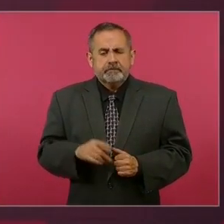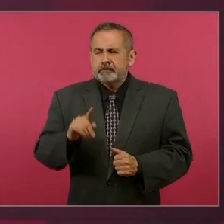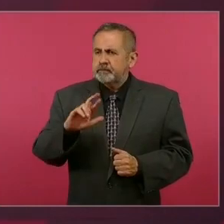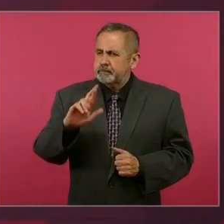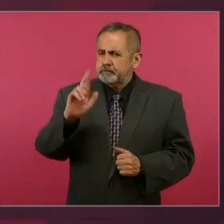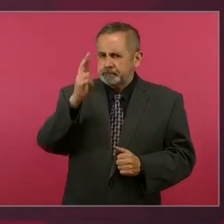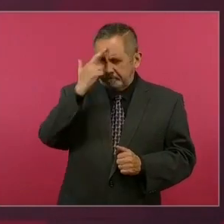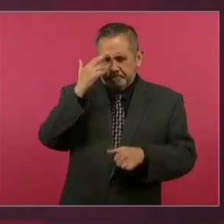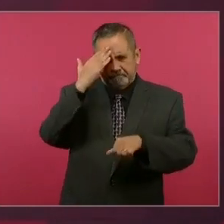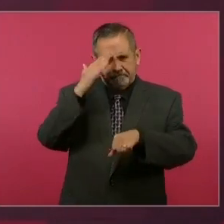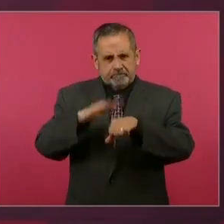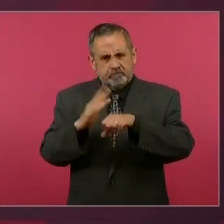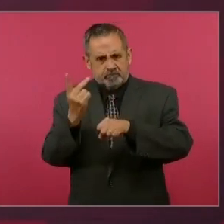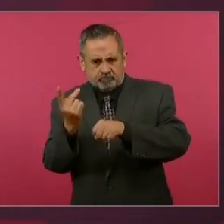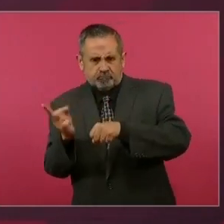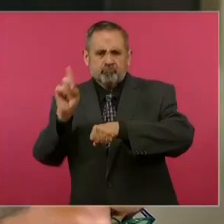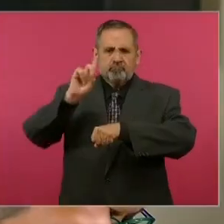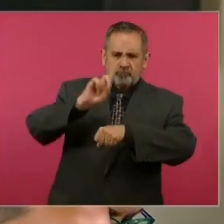recuerde que haya un día